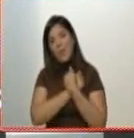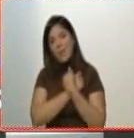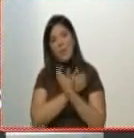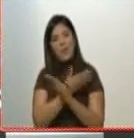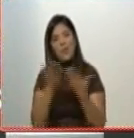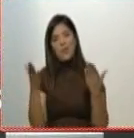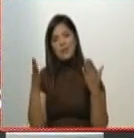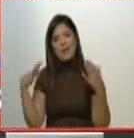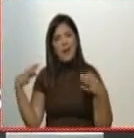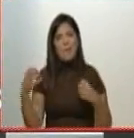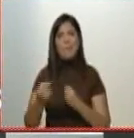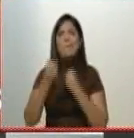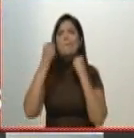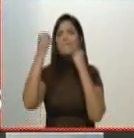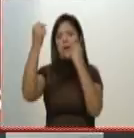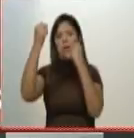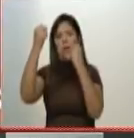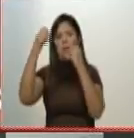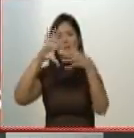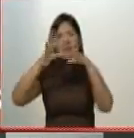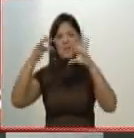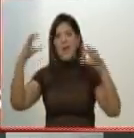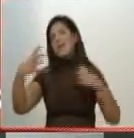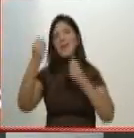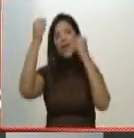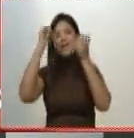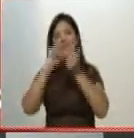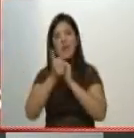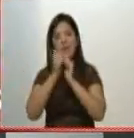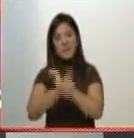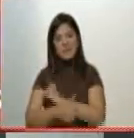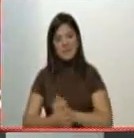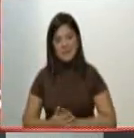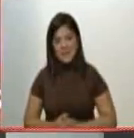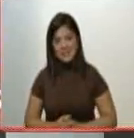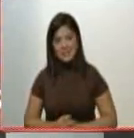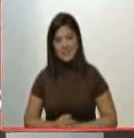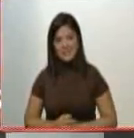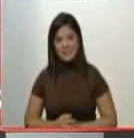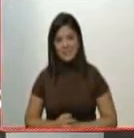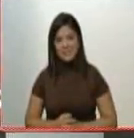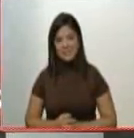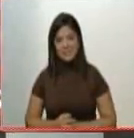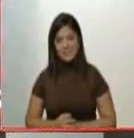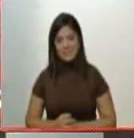nuestros campeones panamericanos. ¡Que vivan nuestros atletas!